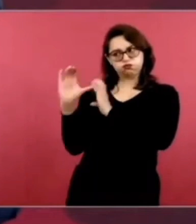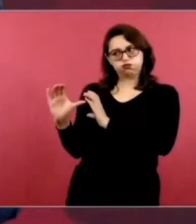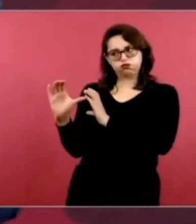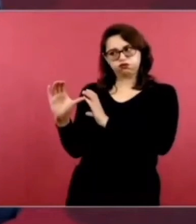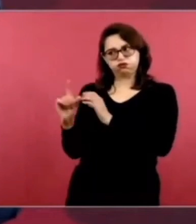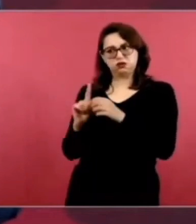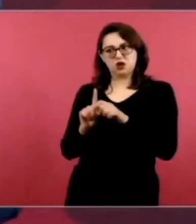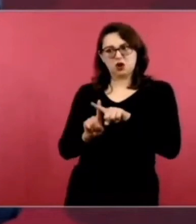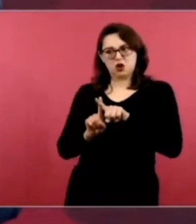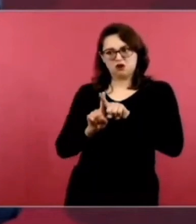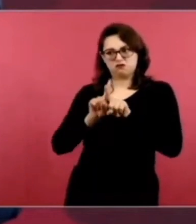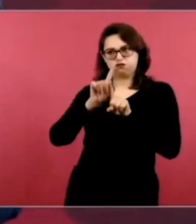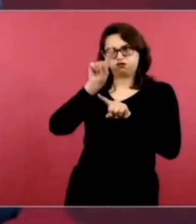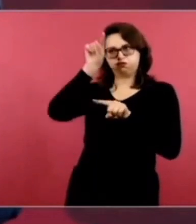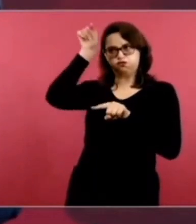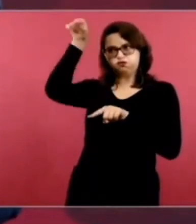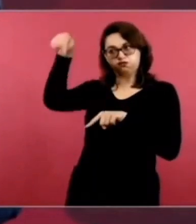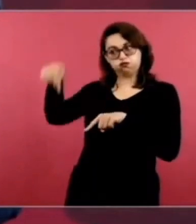misiles, ¿no?